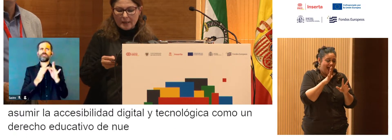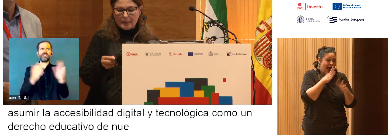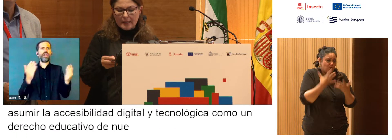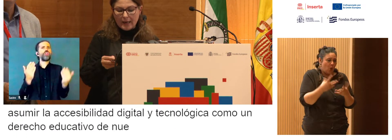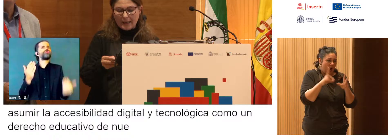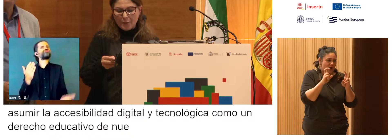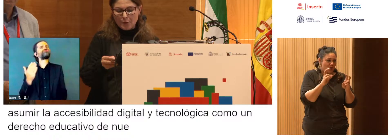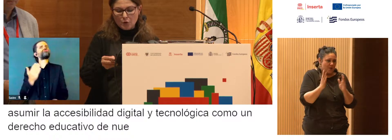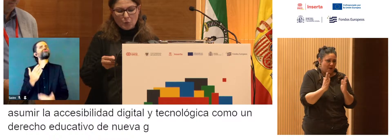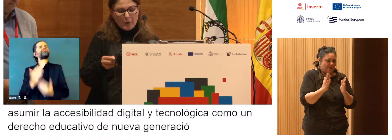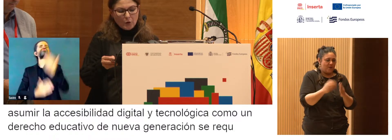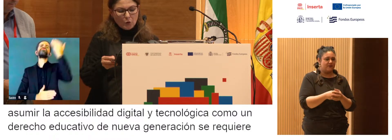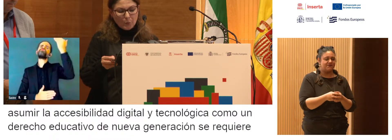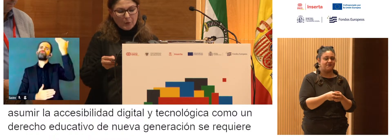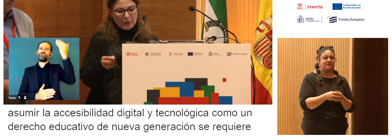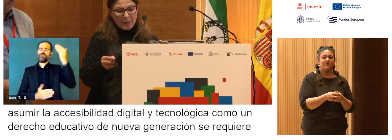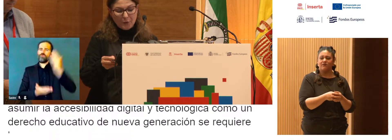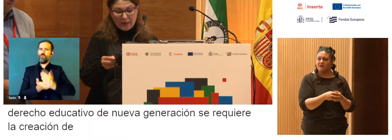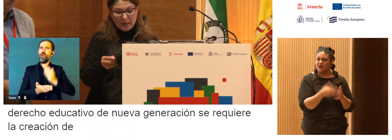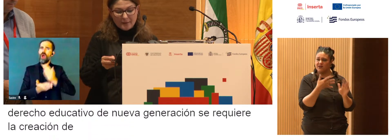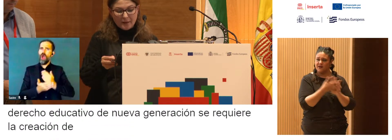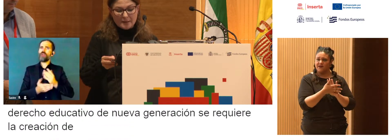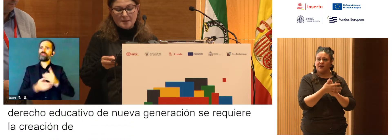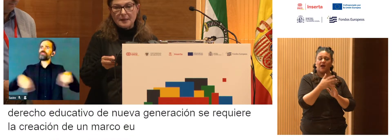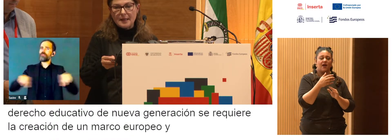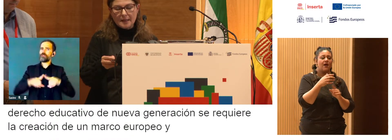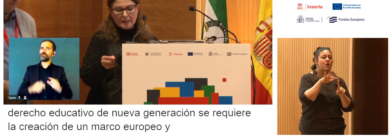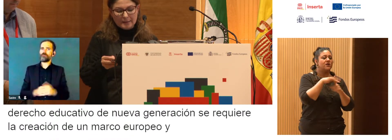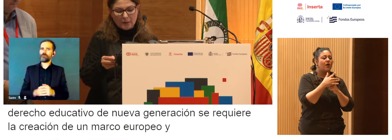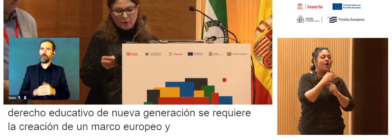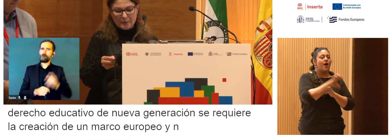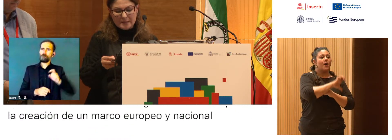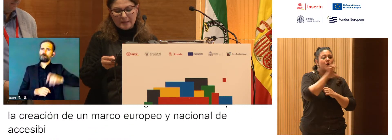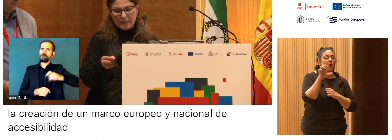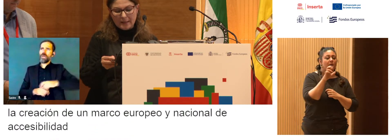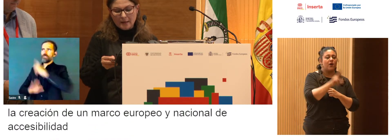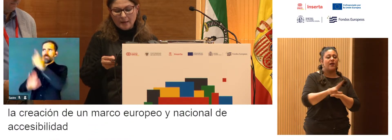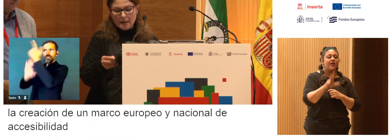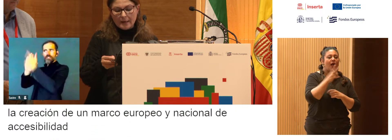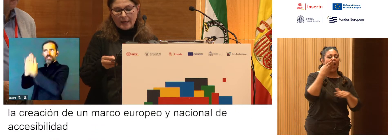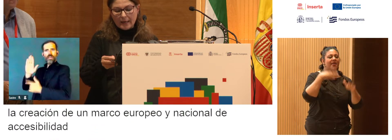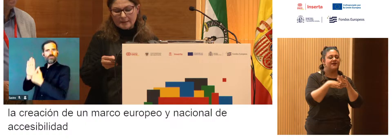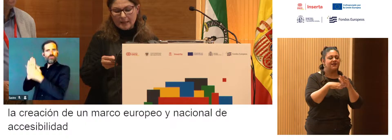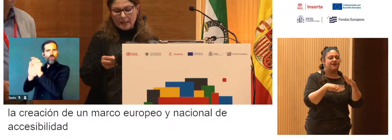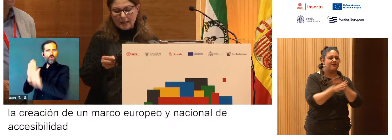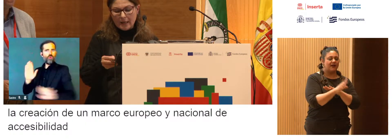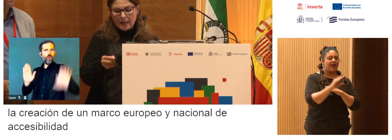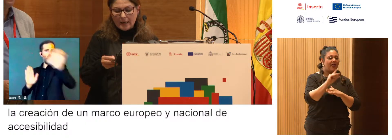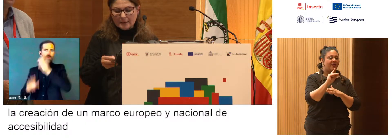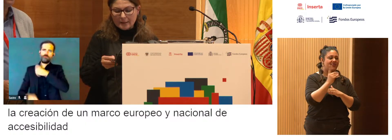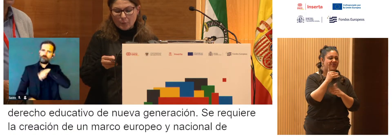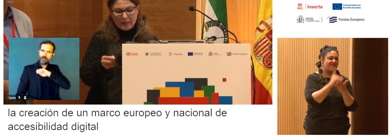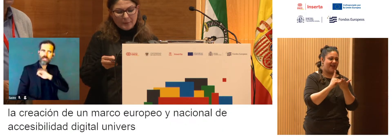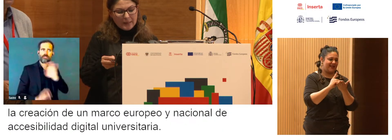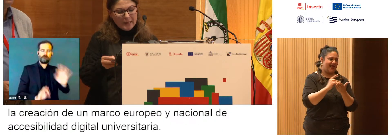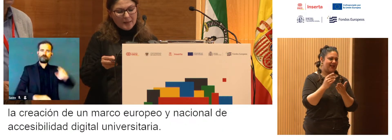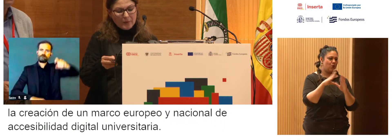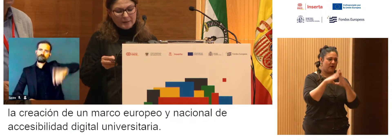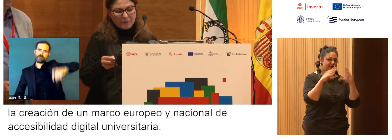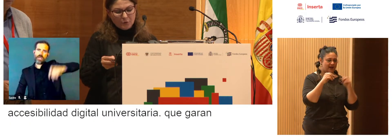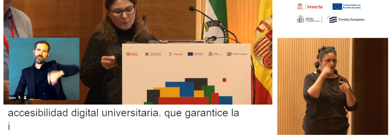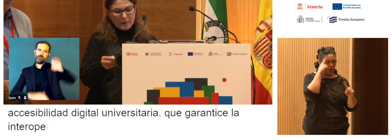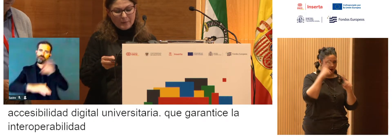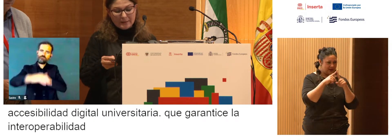Se requiere la creación de un marco europeo y nacional de accesibilidad digital universitaria que garantice la interoperabilidad